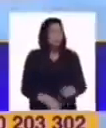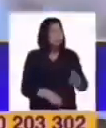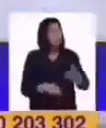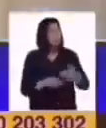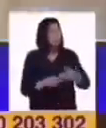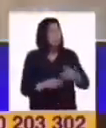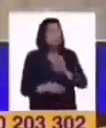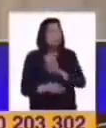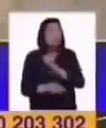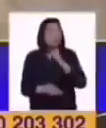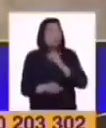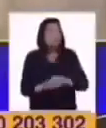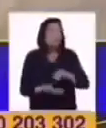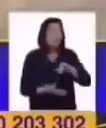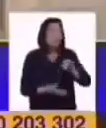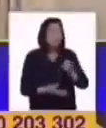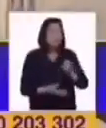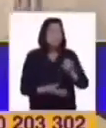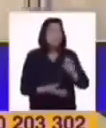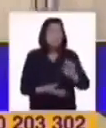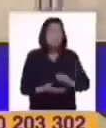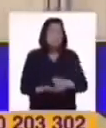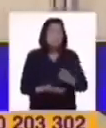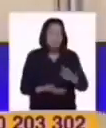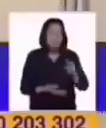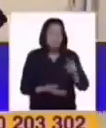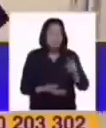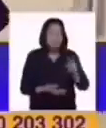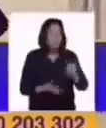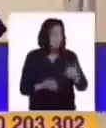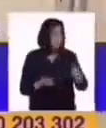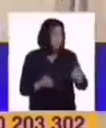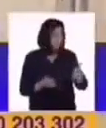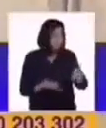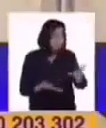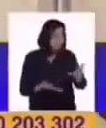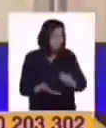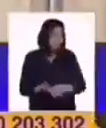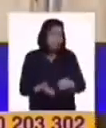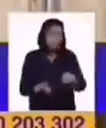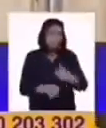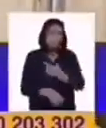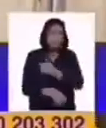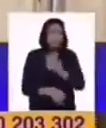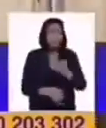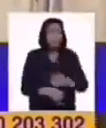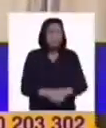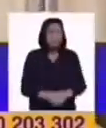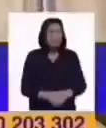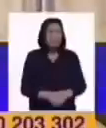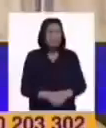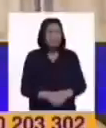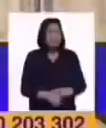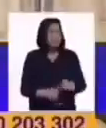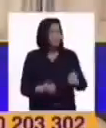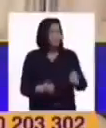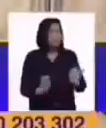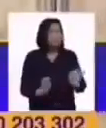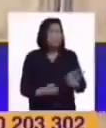conocemos jorge vargas por ti marca aceite está el señor jorge qué tal el pinchazo